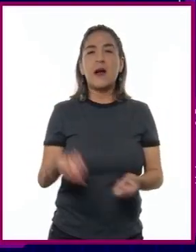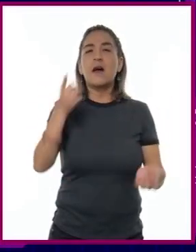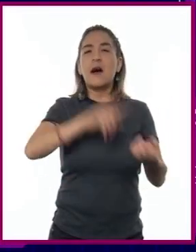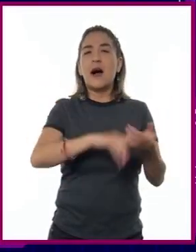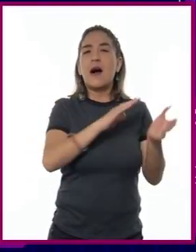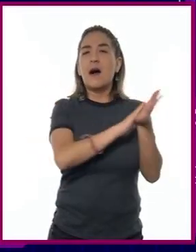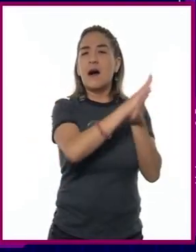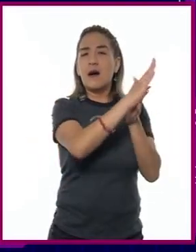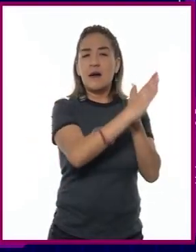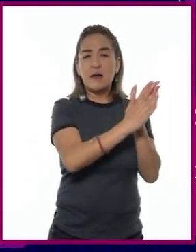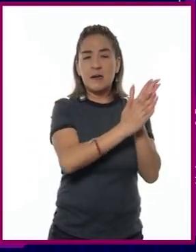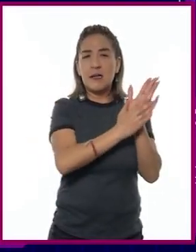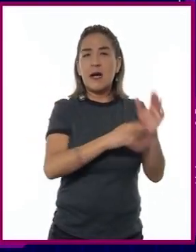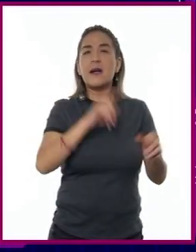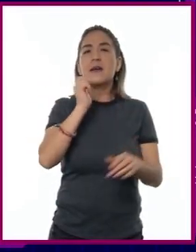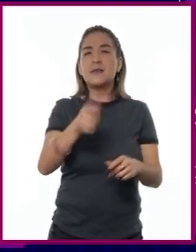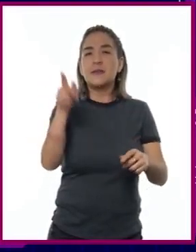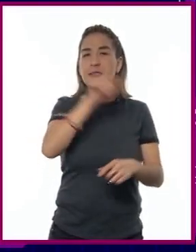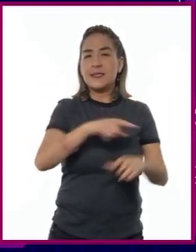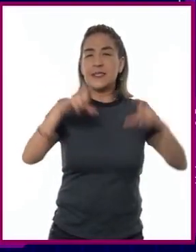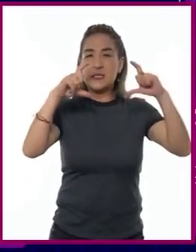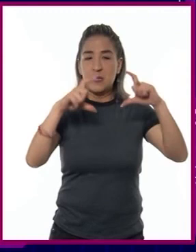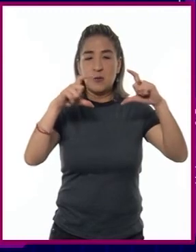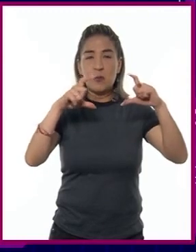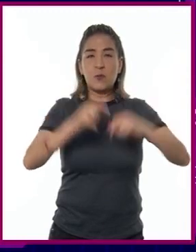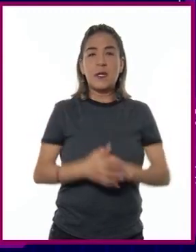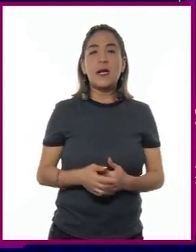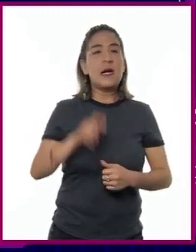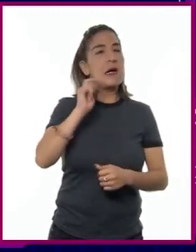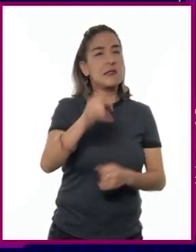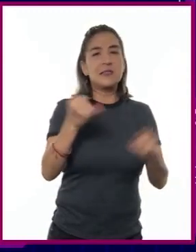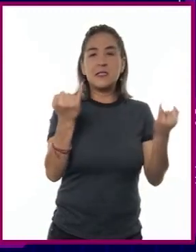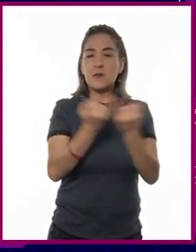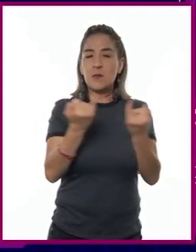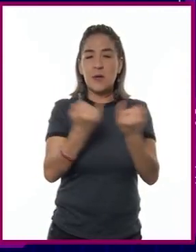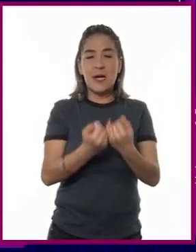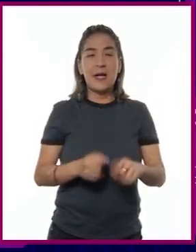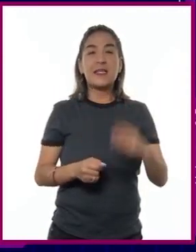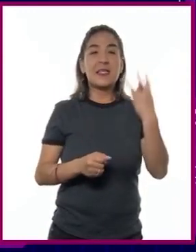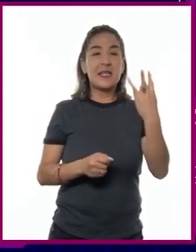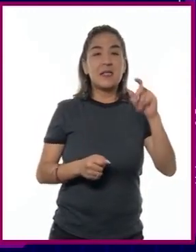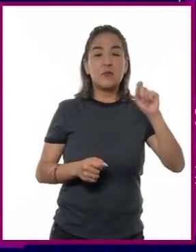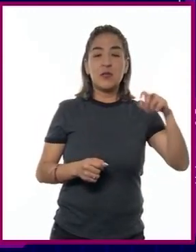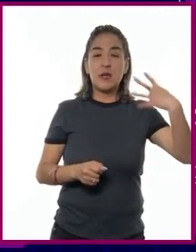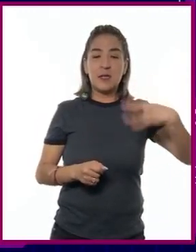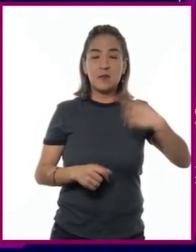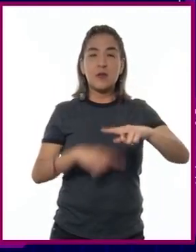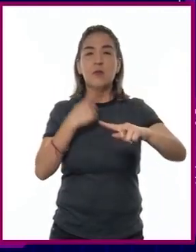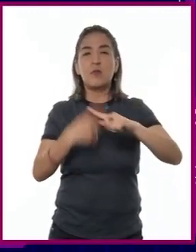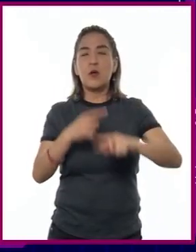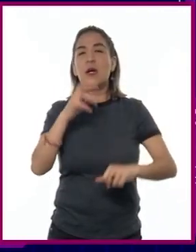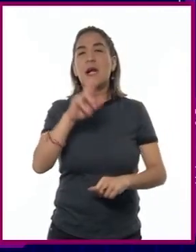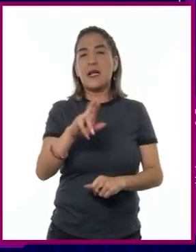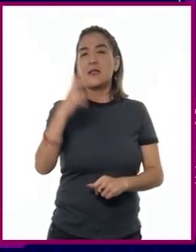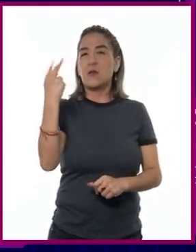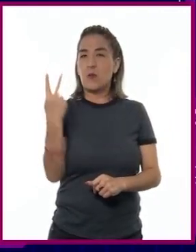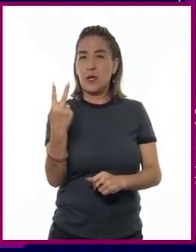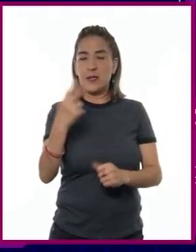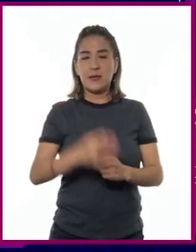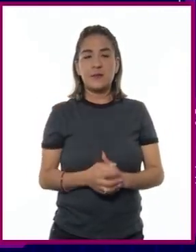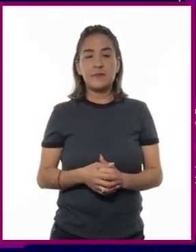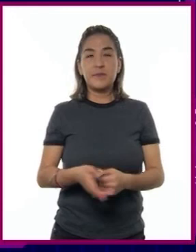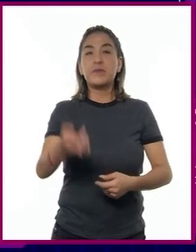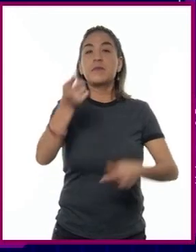de uno de los círculos de la base es igual a pi por radio al cuadrado.